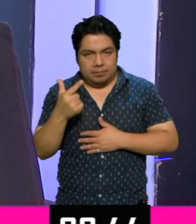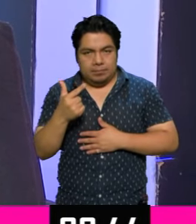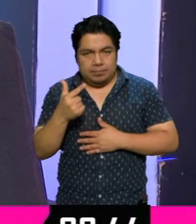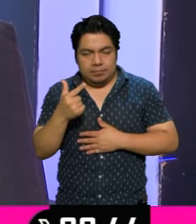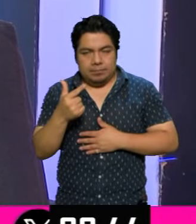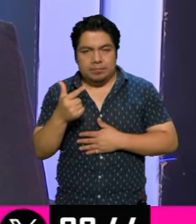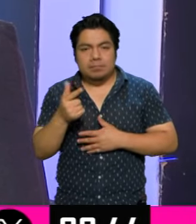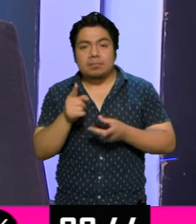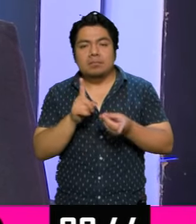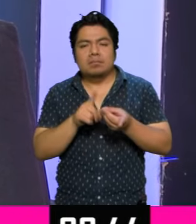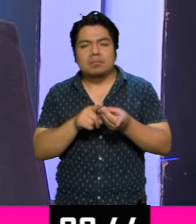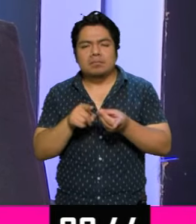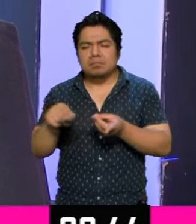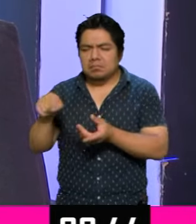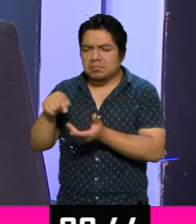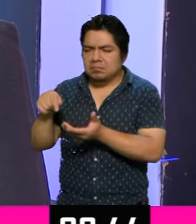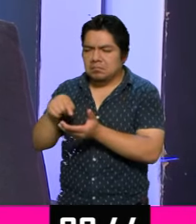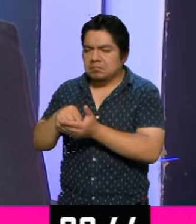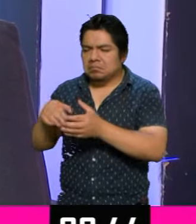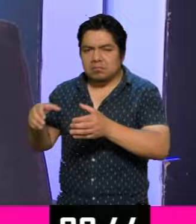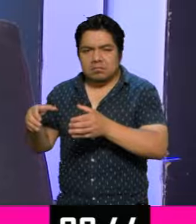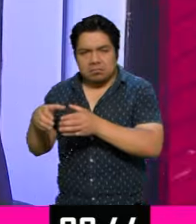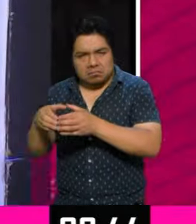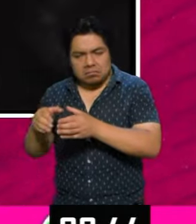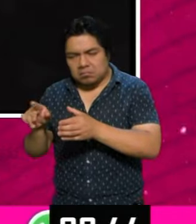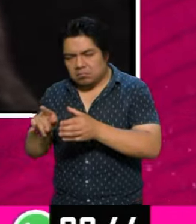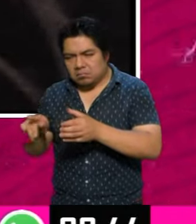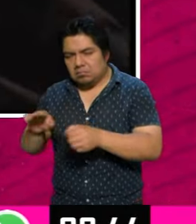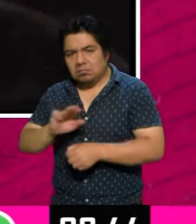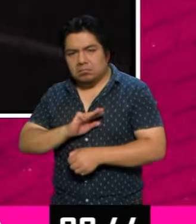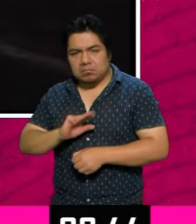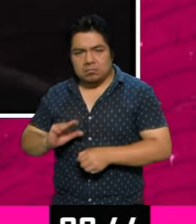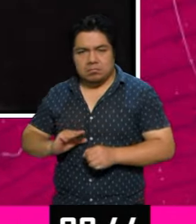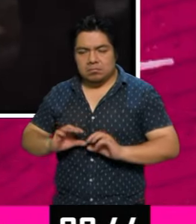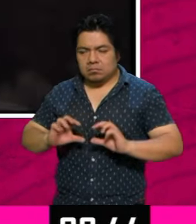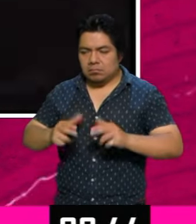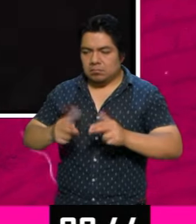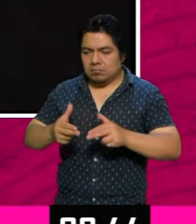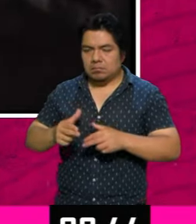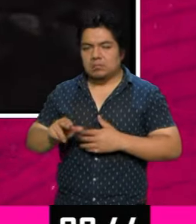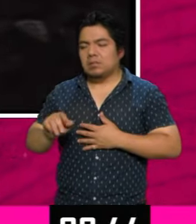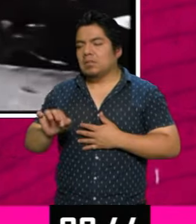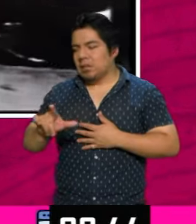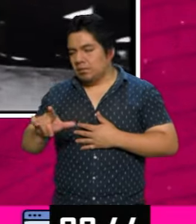1997 en una pequeña población, en un pequeño municipio en Chiapas que se llama Acteal.